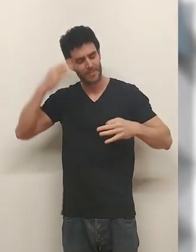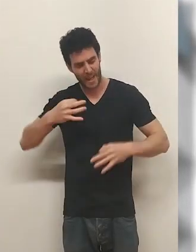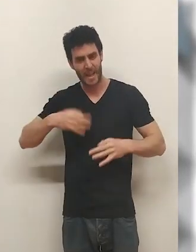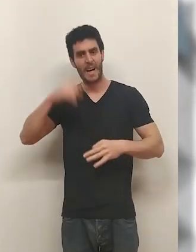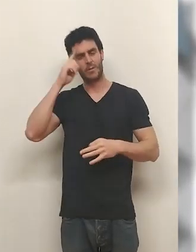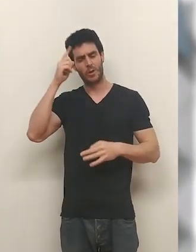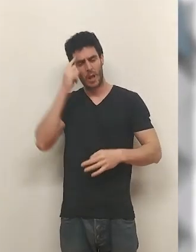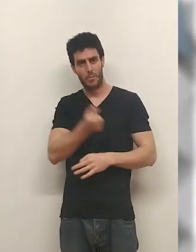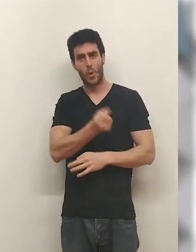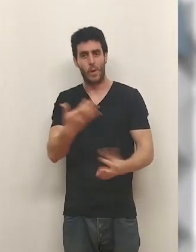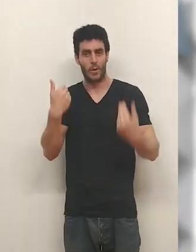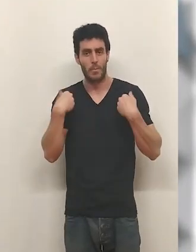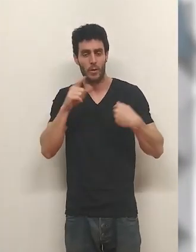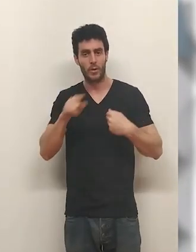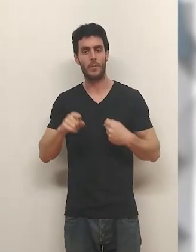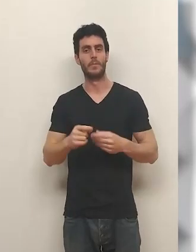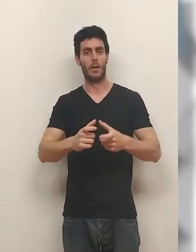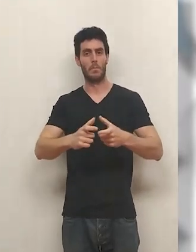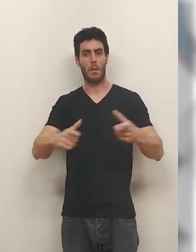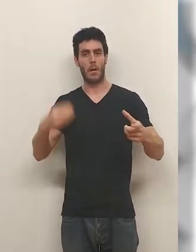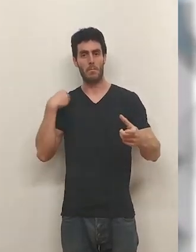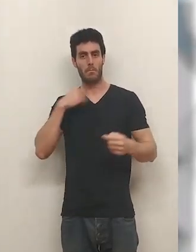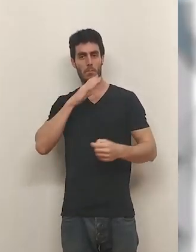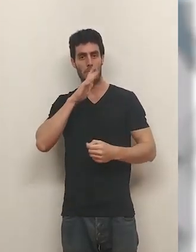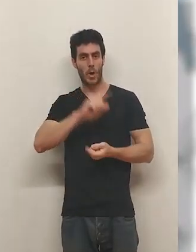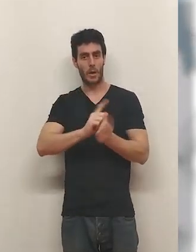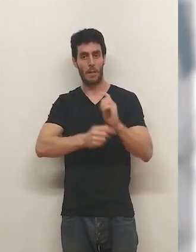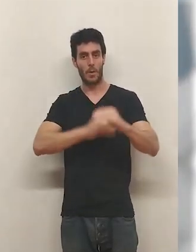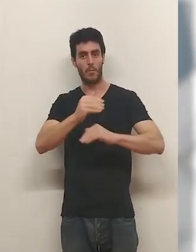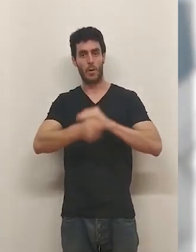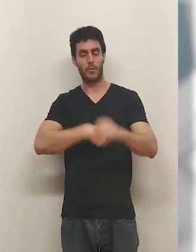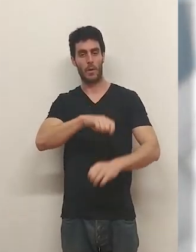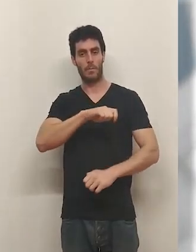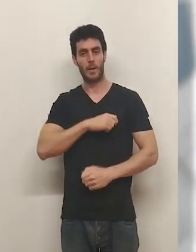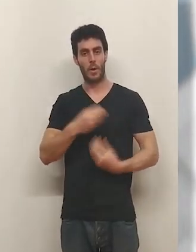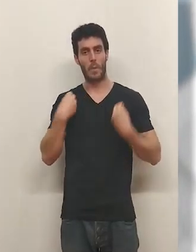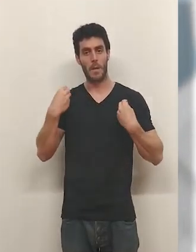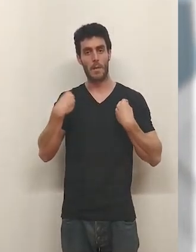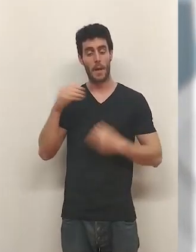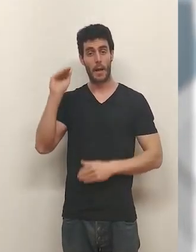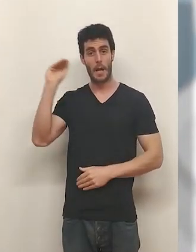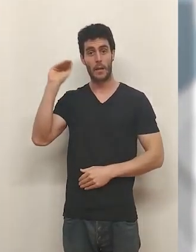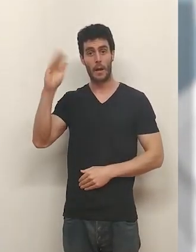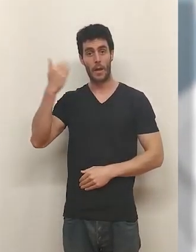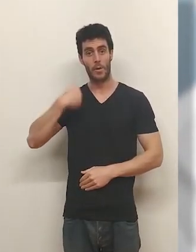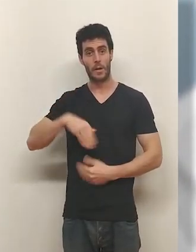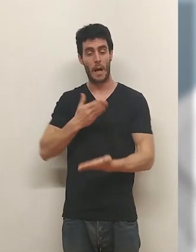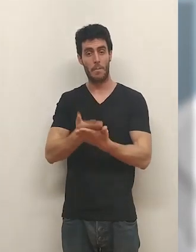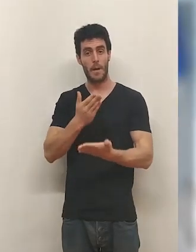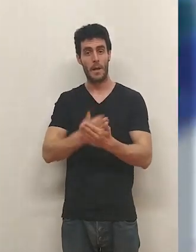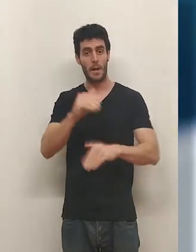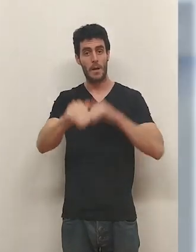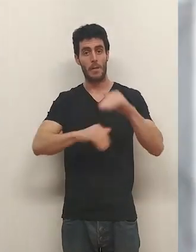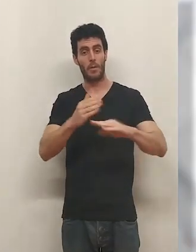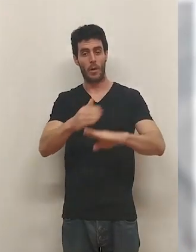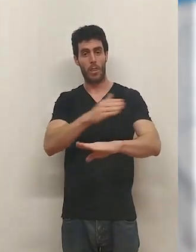insisto, cuántos lo ejercerán. Un incremento que se explica por ese cambio en el proceso de los españoles residentes en el extranjero que ya no tienen que solicitar